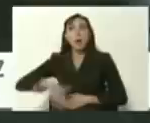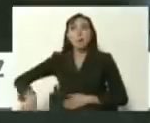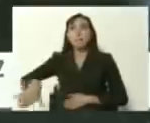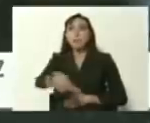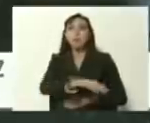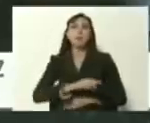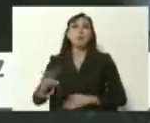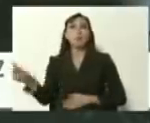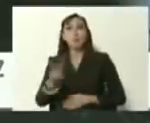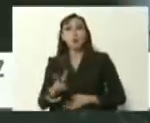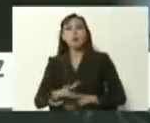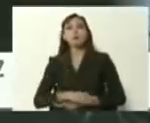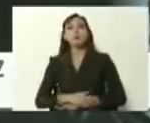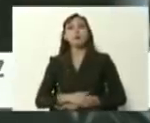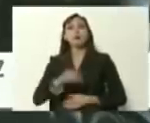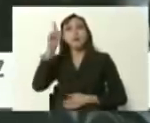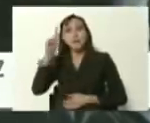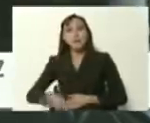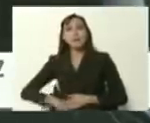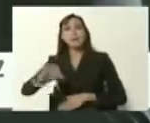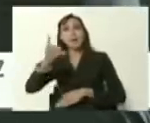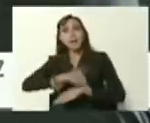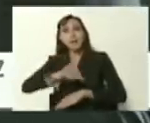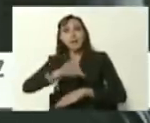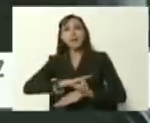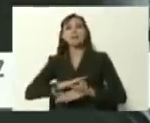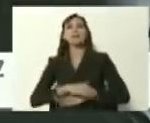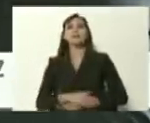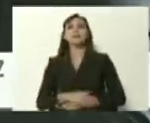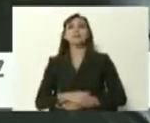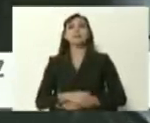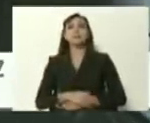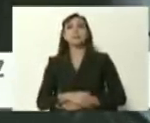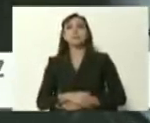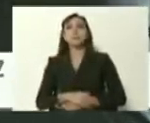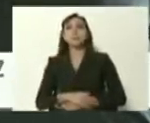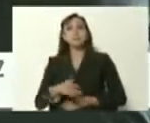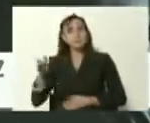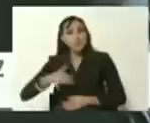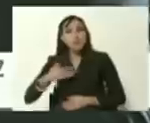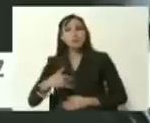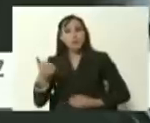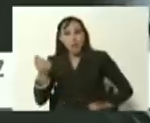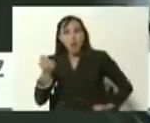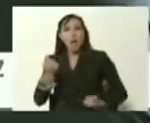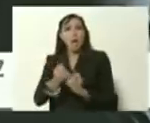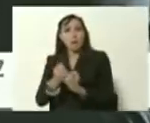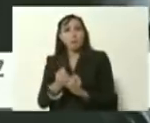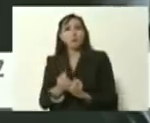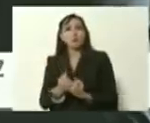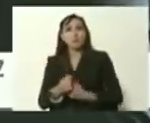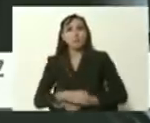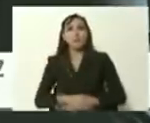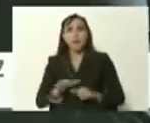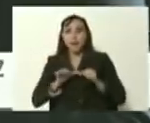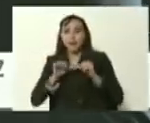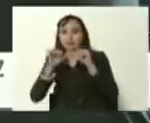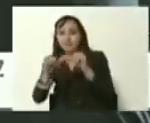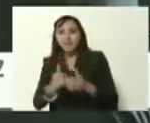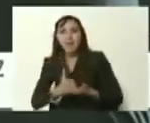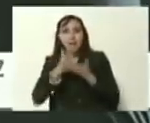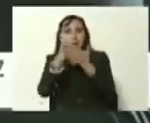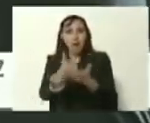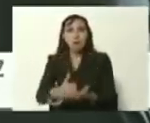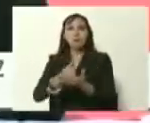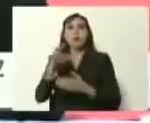Venezuela y sobre todo la Iglesia Evangélica se sienta respaldada a la hora de seguir colaborando con